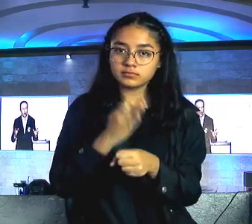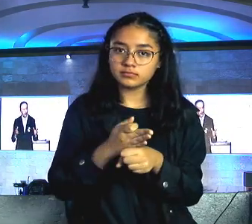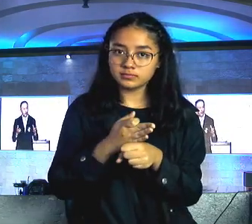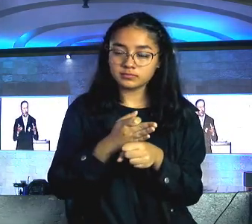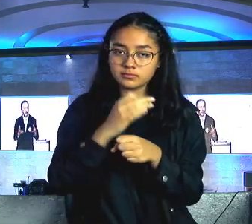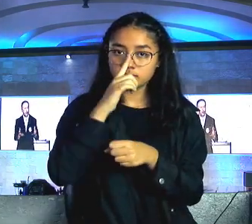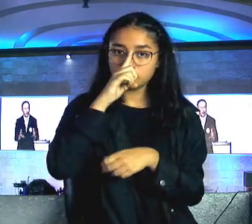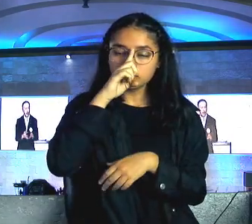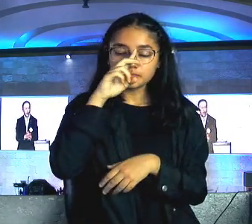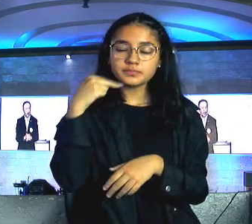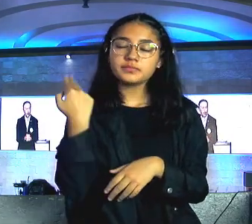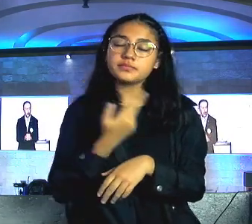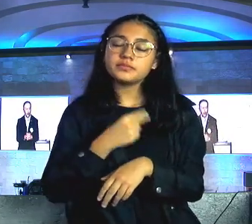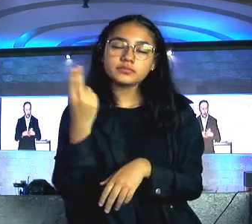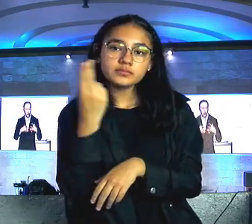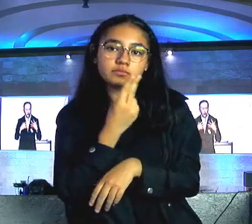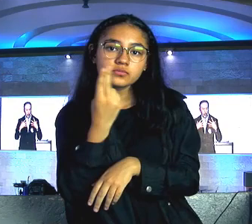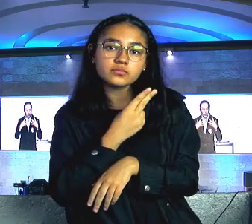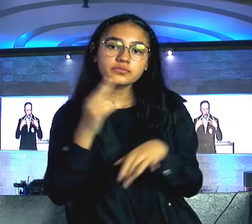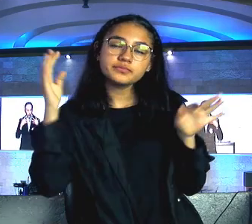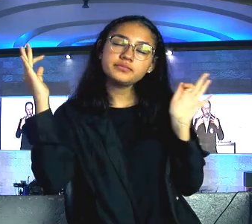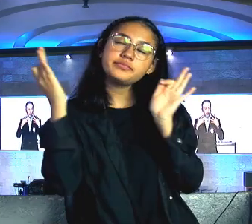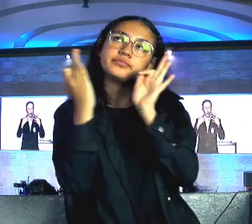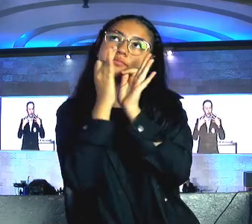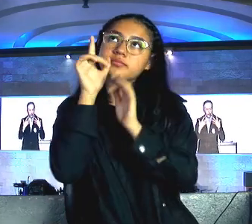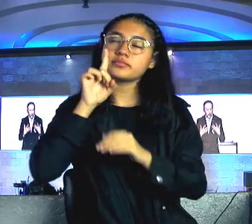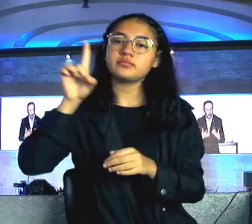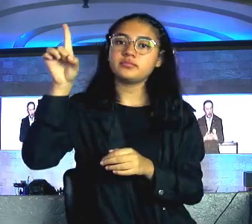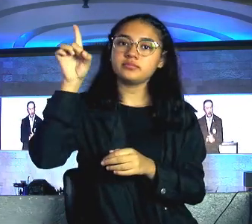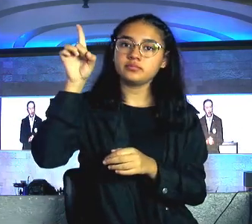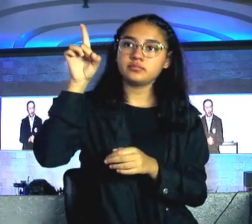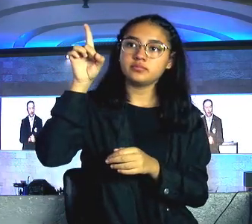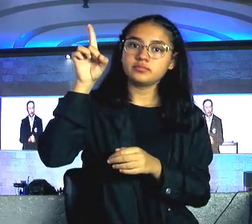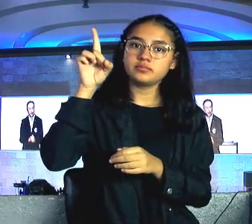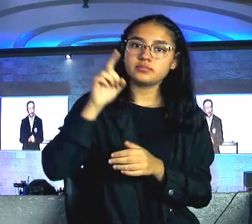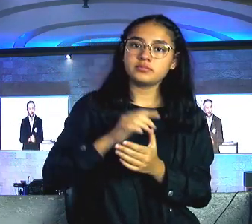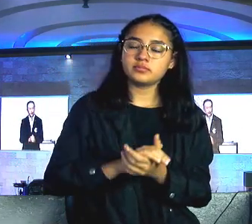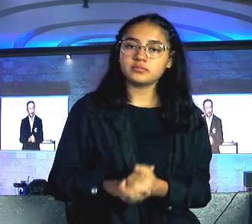Hay que estar cerca de Él. Hay que buscar estar cerca de Él.